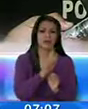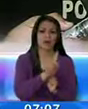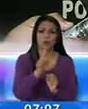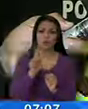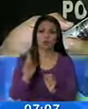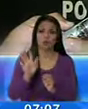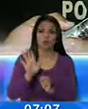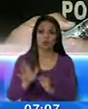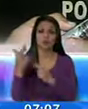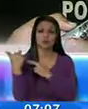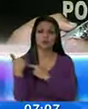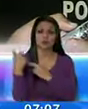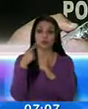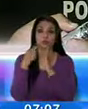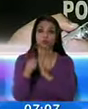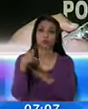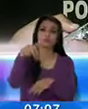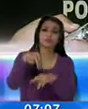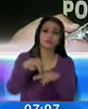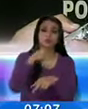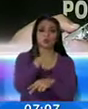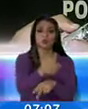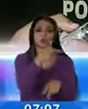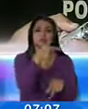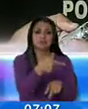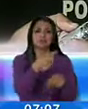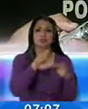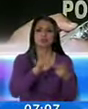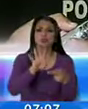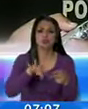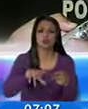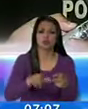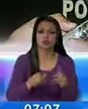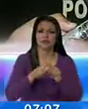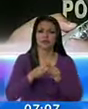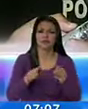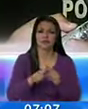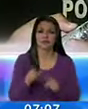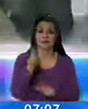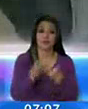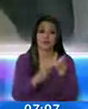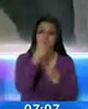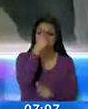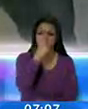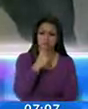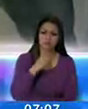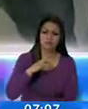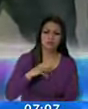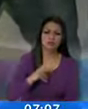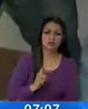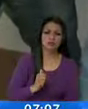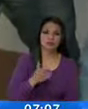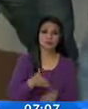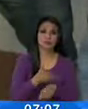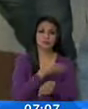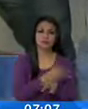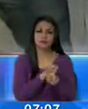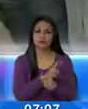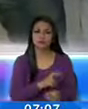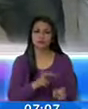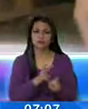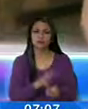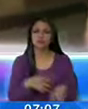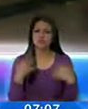funciones, y en cada una de estas perfilaban a las víctimas. Eran, según los seguimientos, de escuderos,